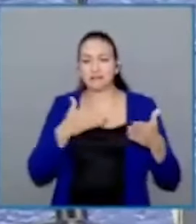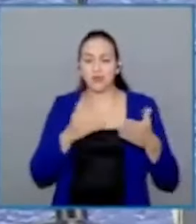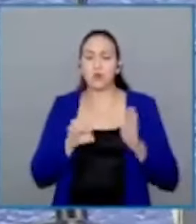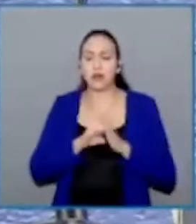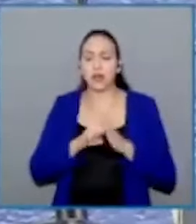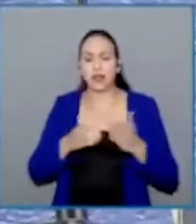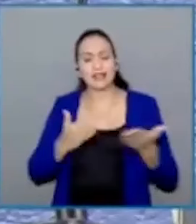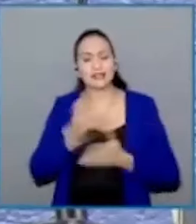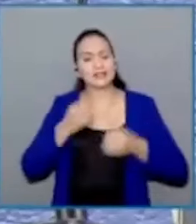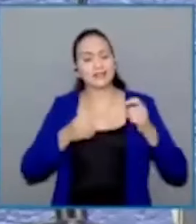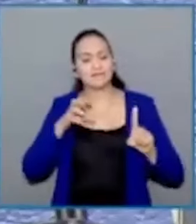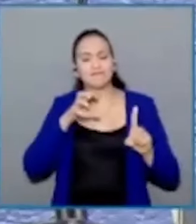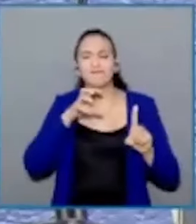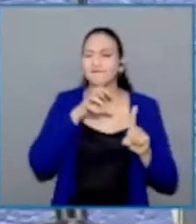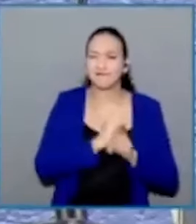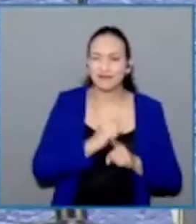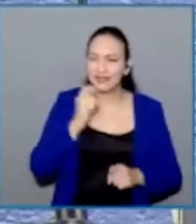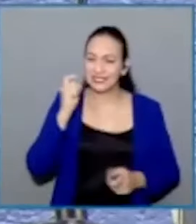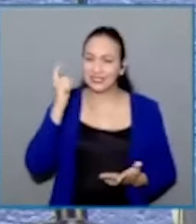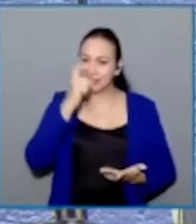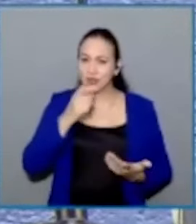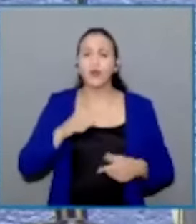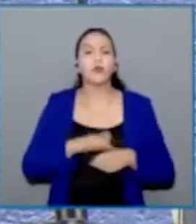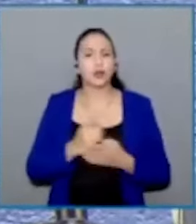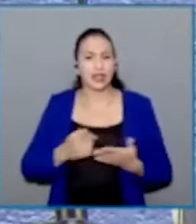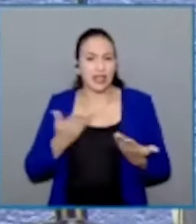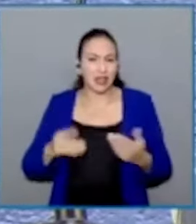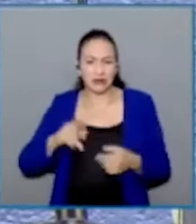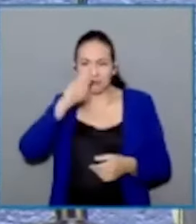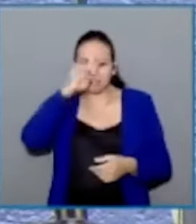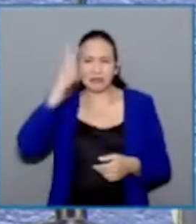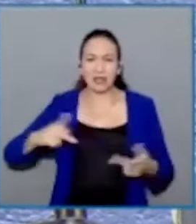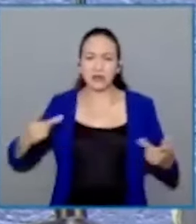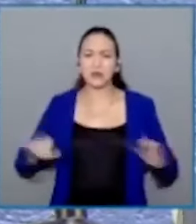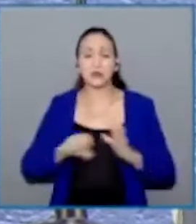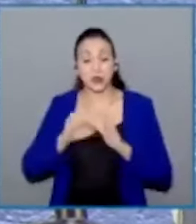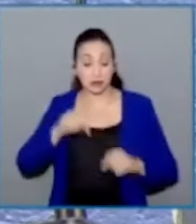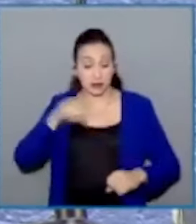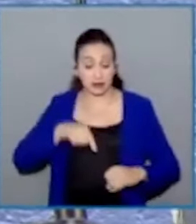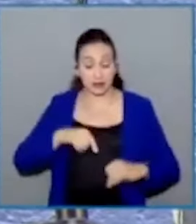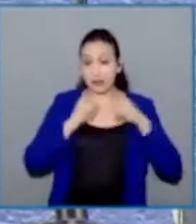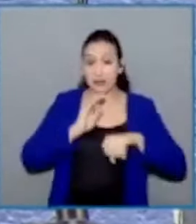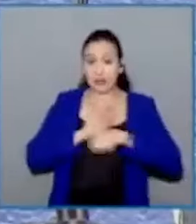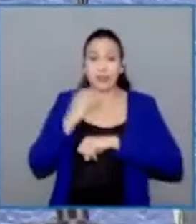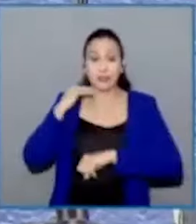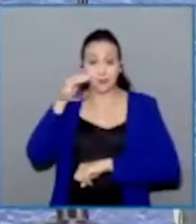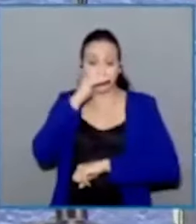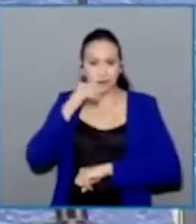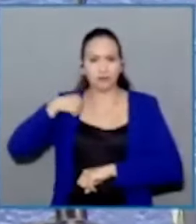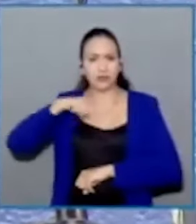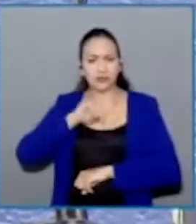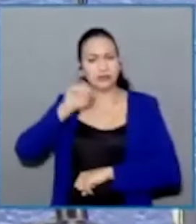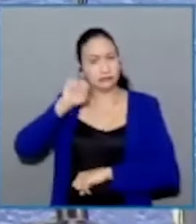tan cuestionada reforma judicial serán mayores desde la defensoría pública reiteramos la preocupación que nos